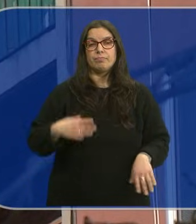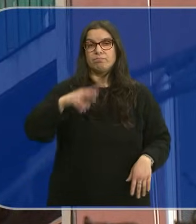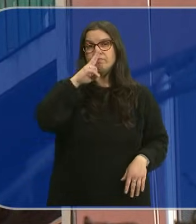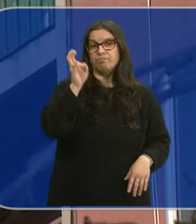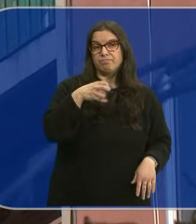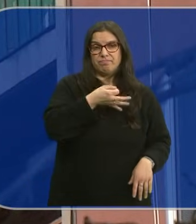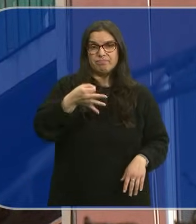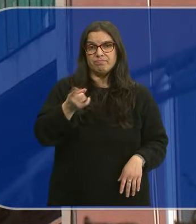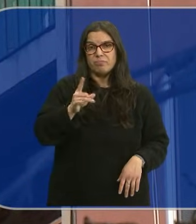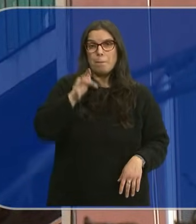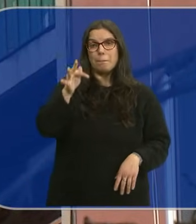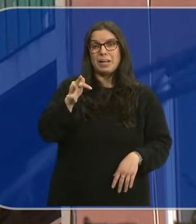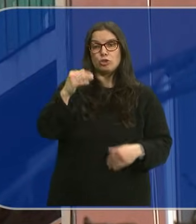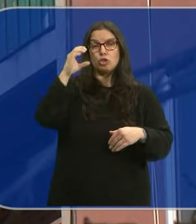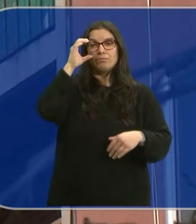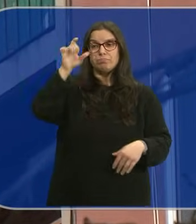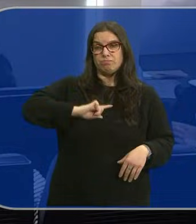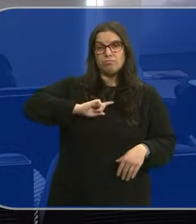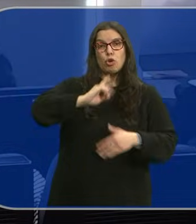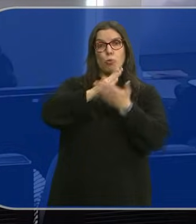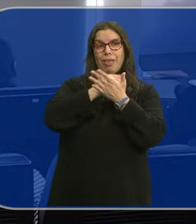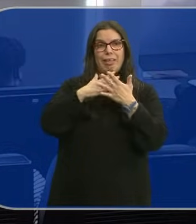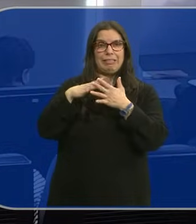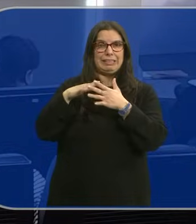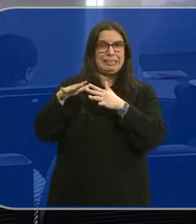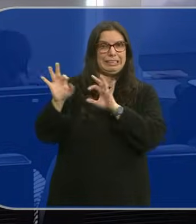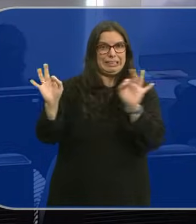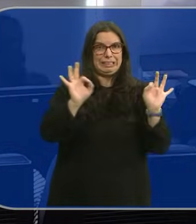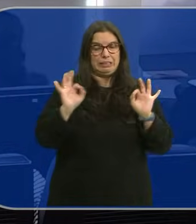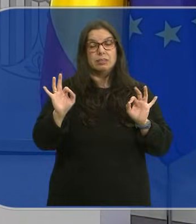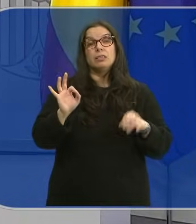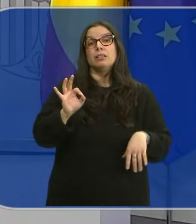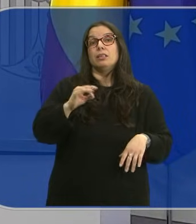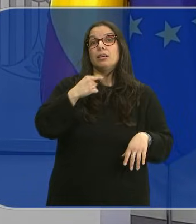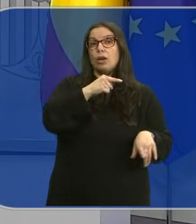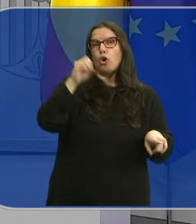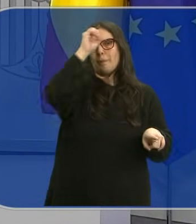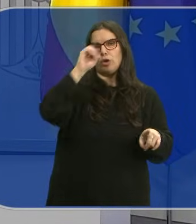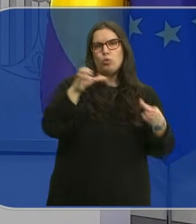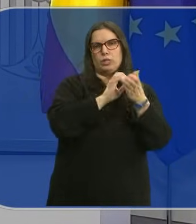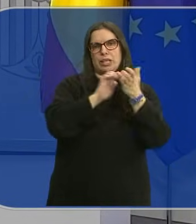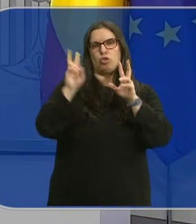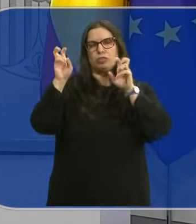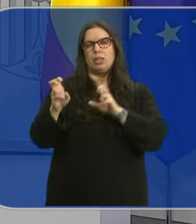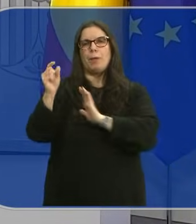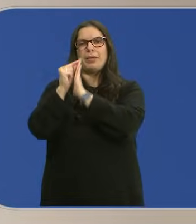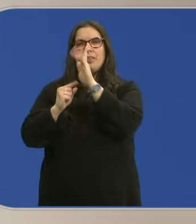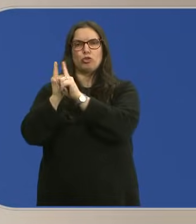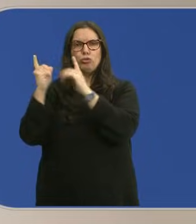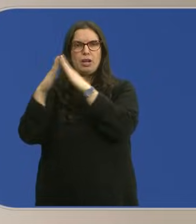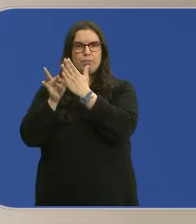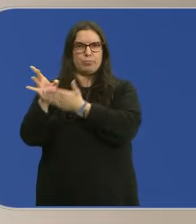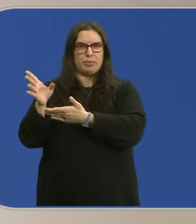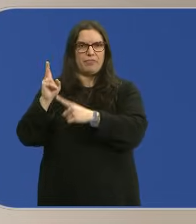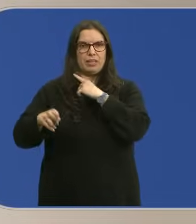Ineficaces y sin contar con las comunidades autónomas. Así son para la Junta las últimas medidas antidesahucios del Gobierno. Los datos nos avalan